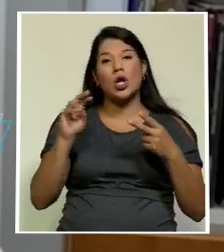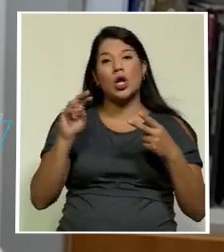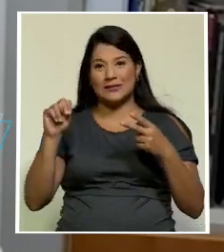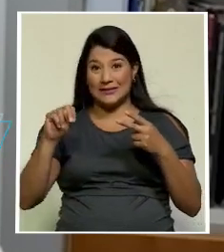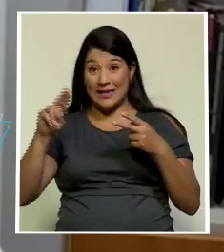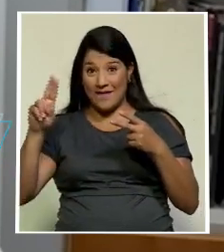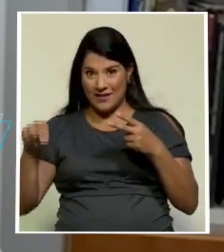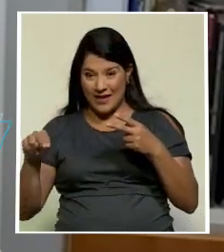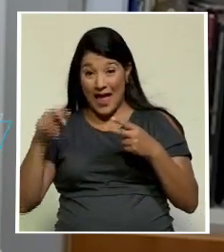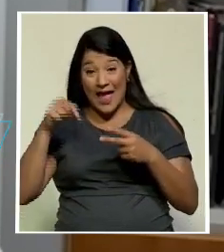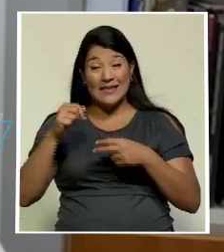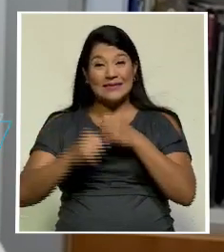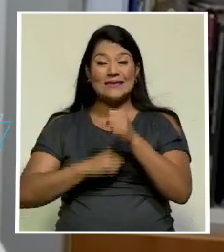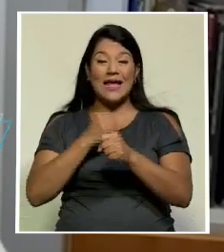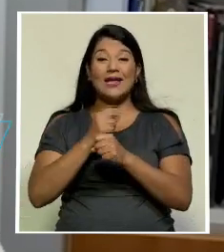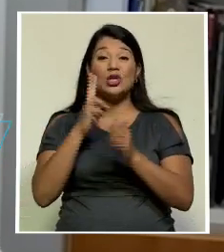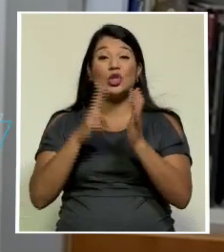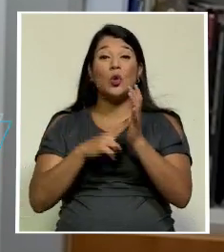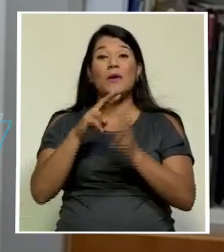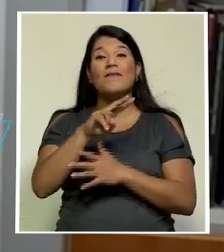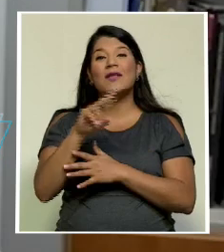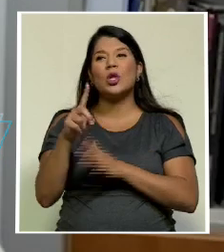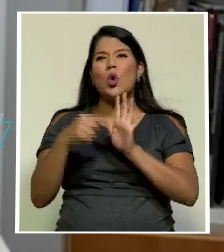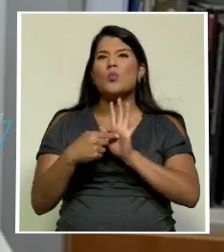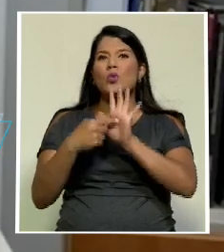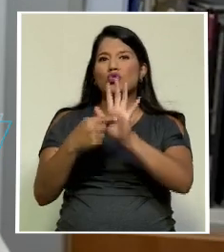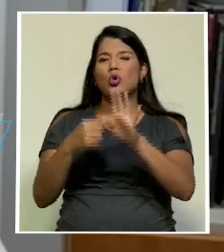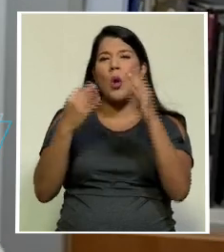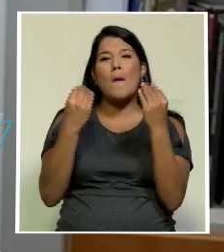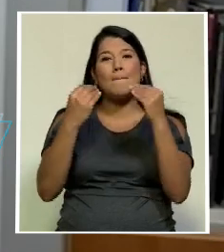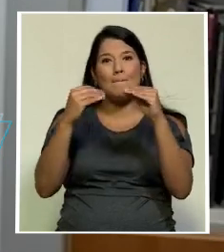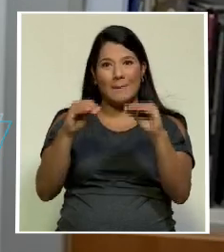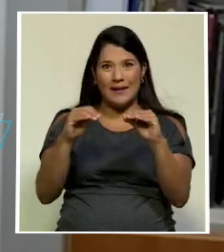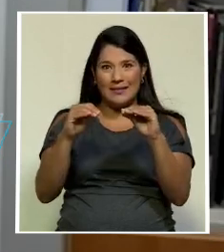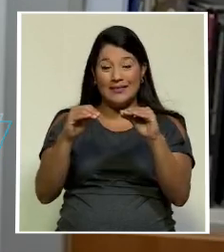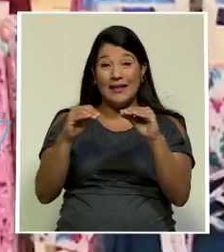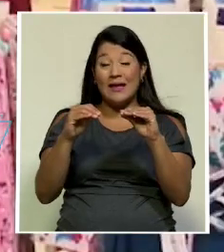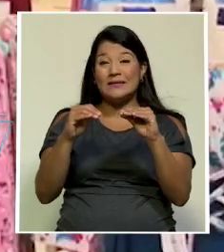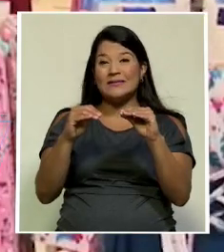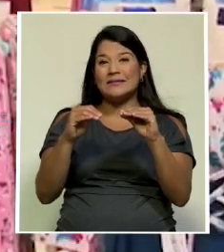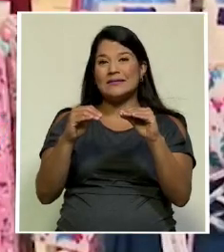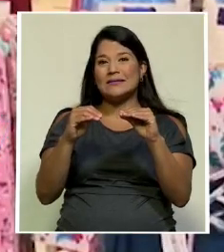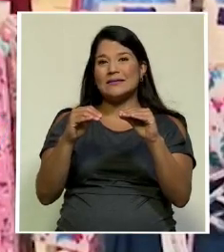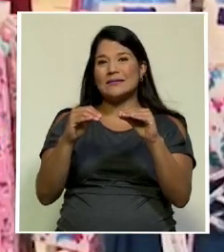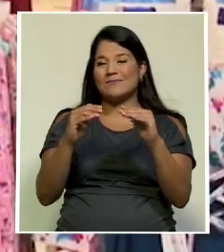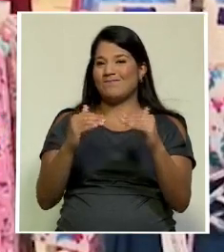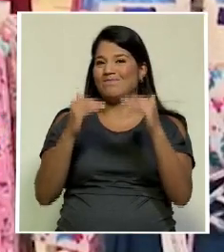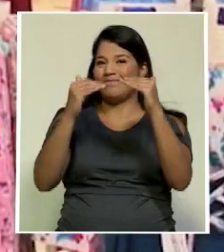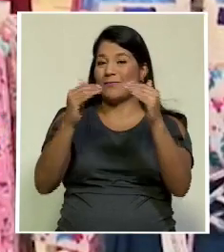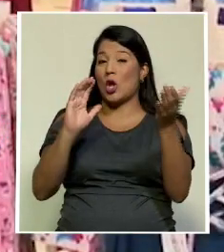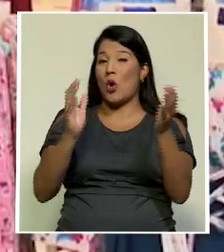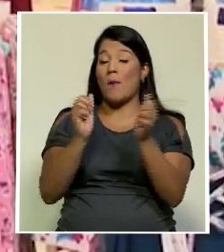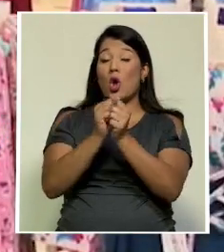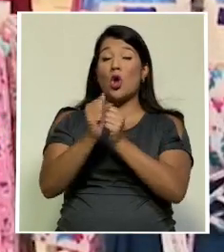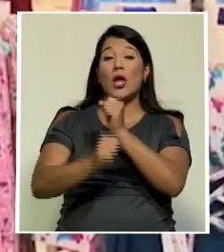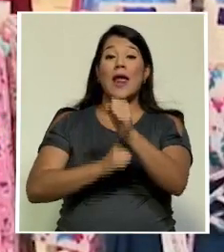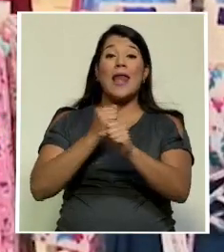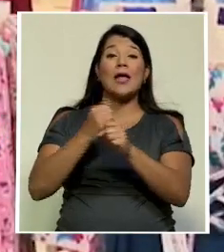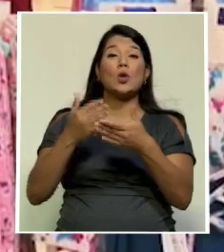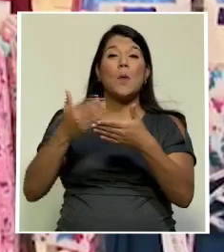Este 2021 ha reflejado ventas superiores a las del año anterior gracias a una mayor apertura y menor cantidad